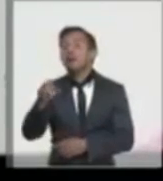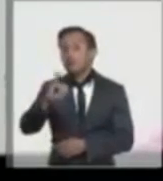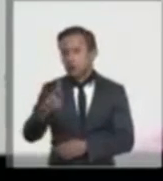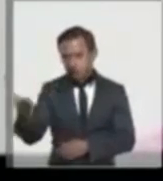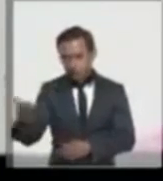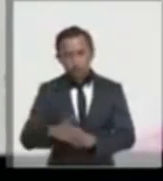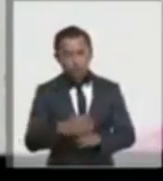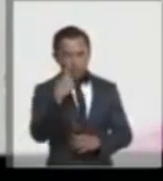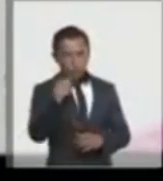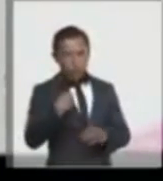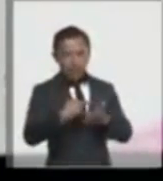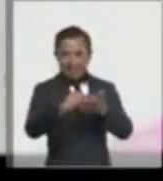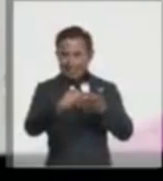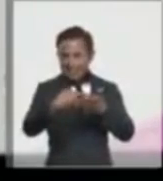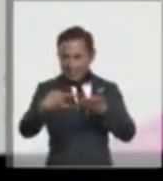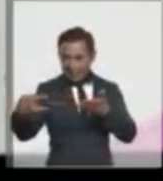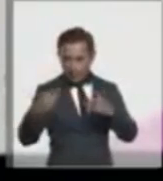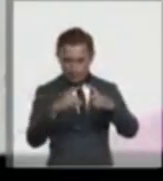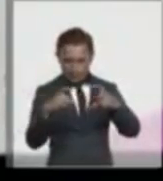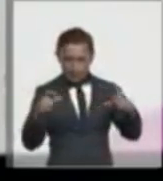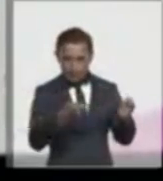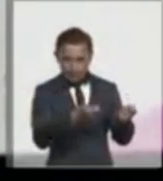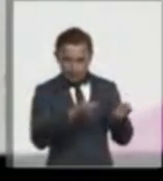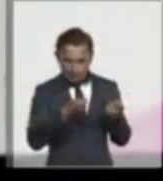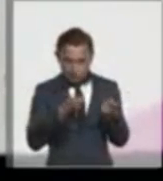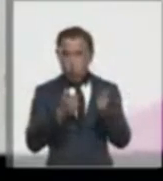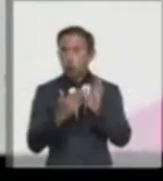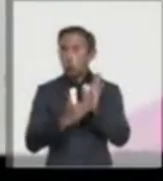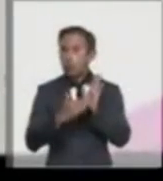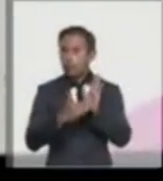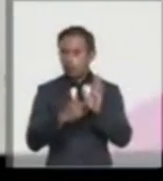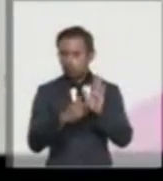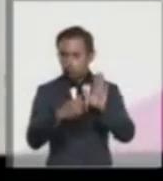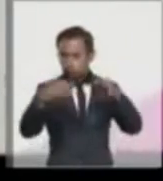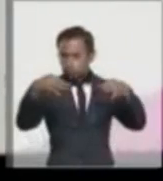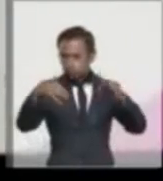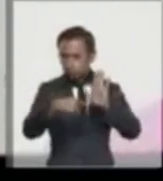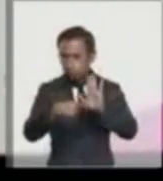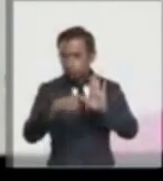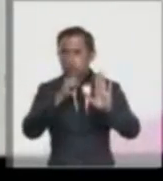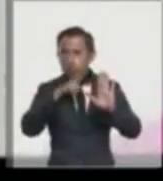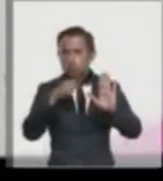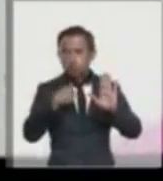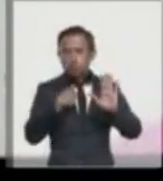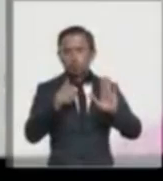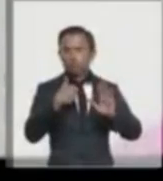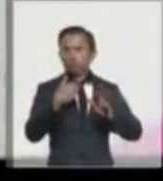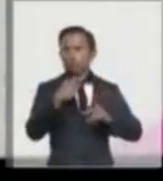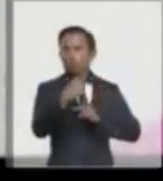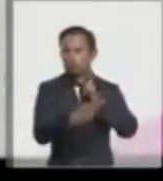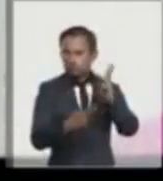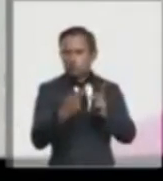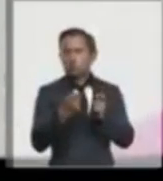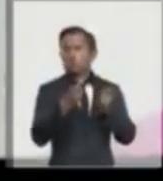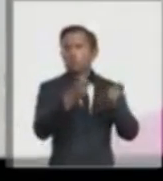documento en donde yo estoy regresando, al igual que Margarita, nuestro dinero. Y me gustaría, Andrés Manuel, si eres honesto,